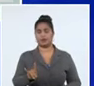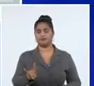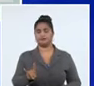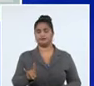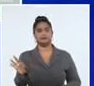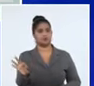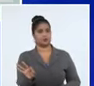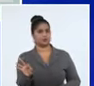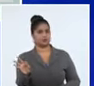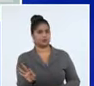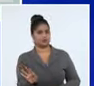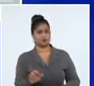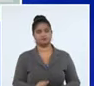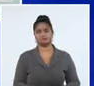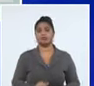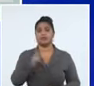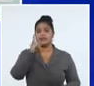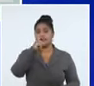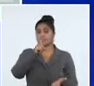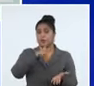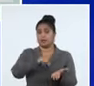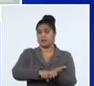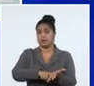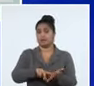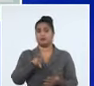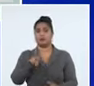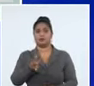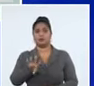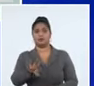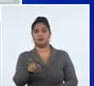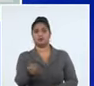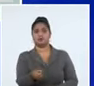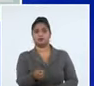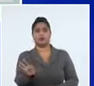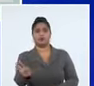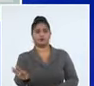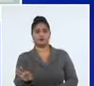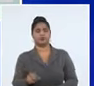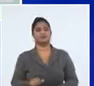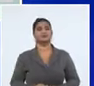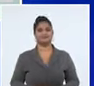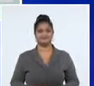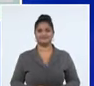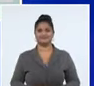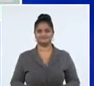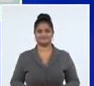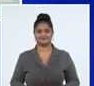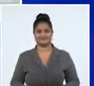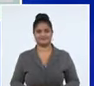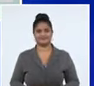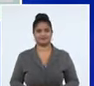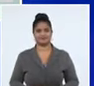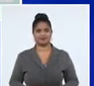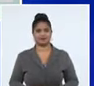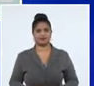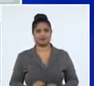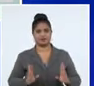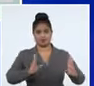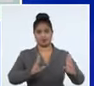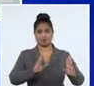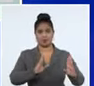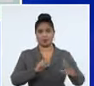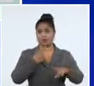Pérez 24,8, estás defendiendo la provincia. Pero realmente el rango ese de 20 a 29 y de 30